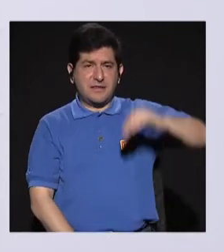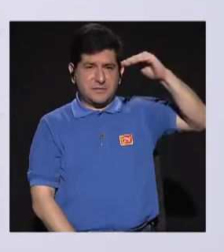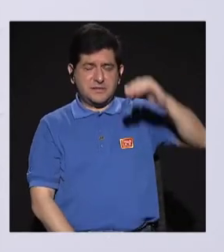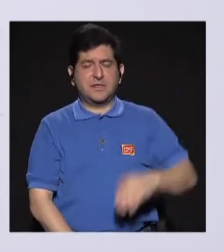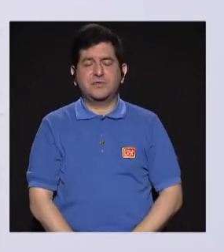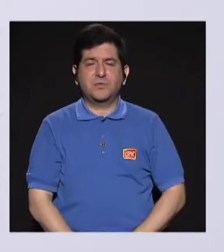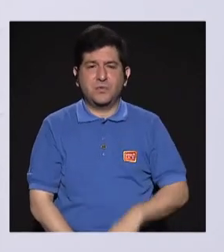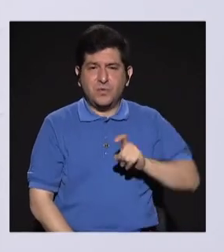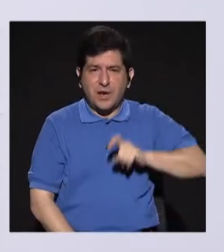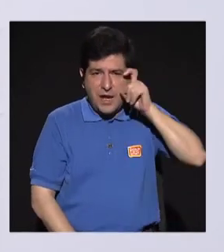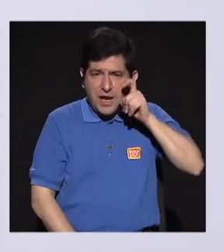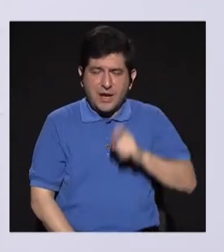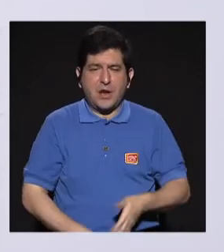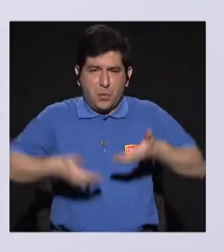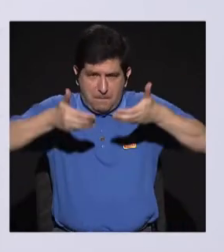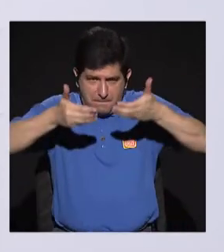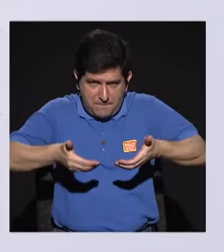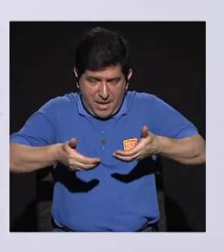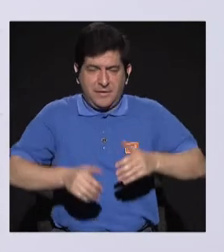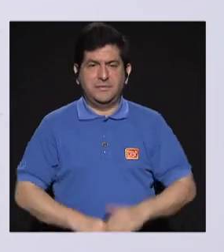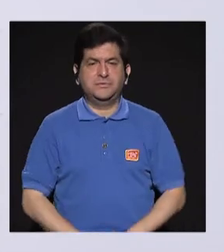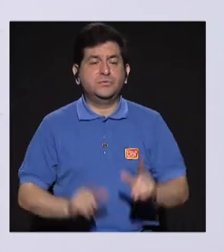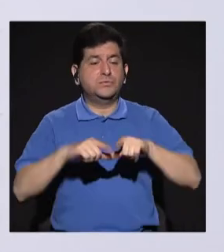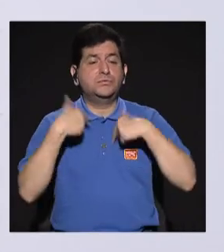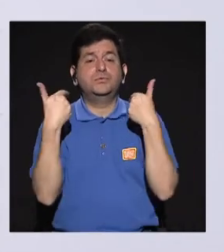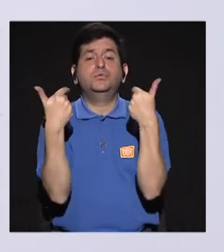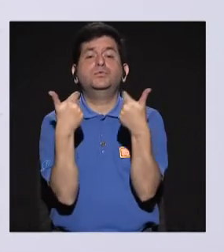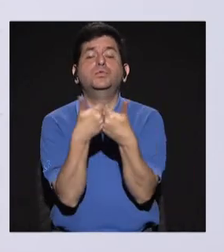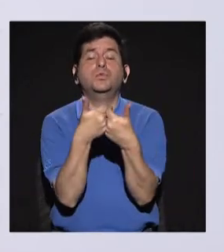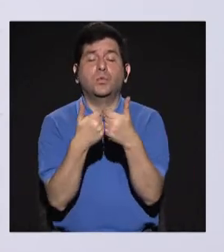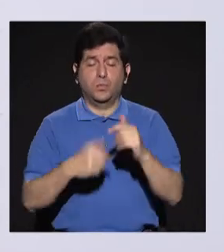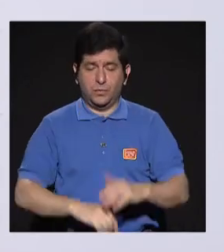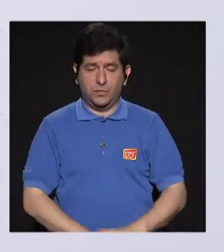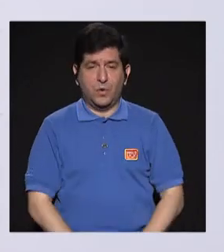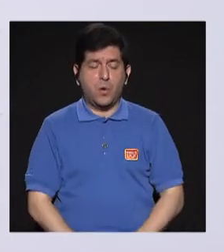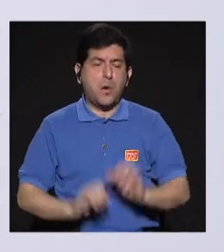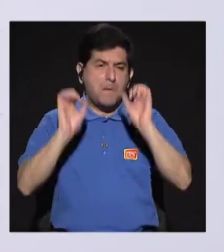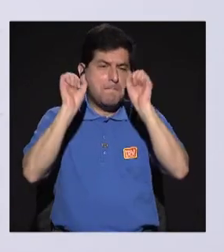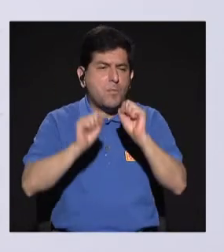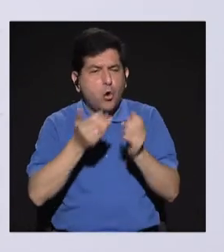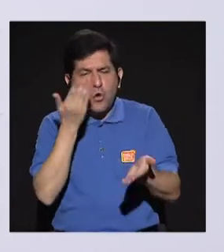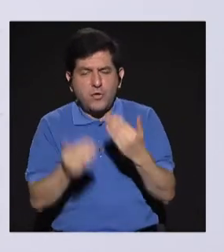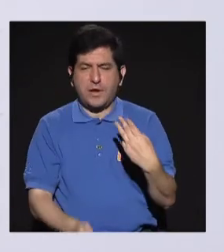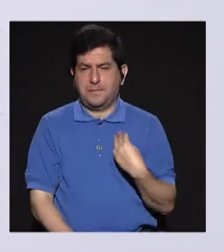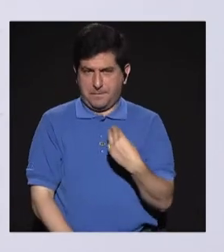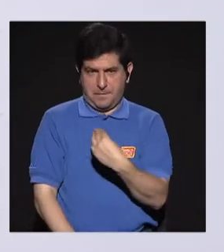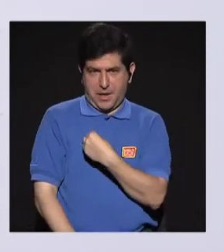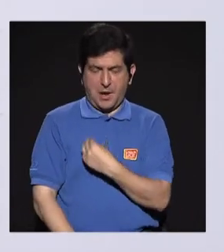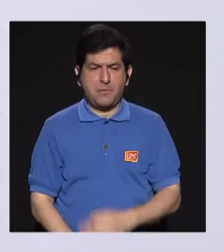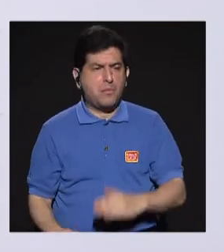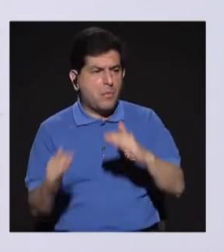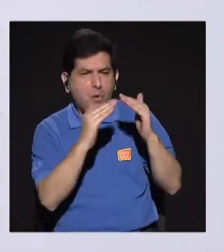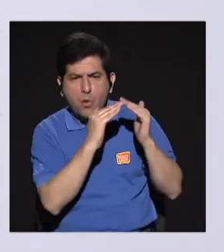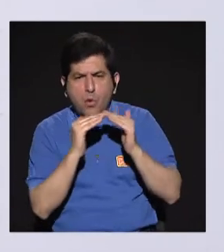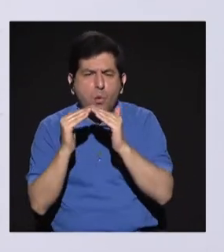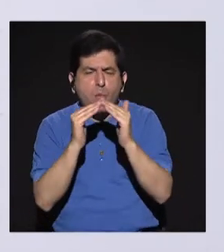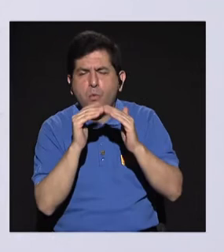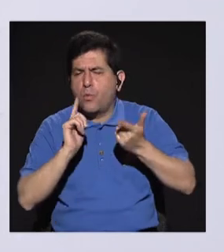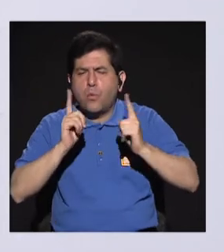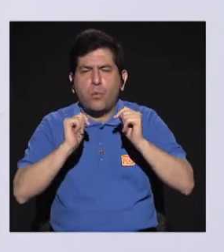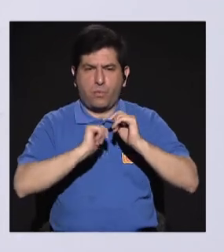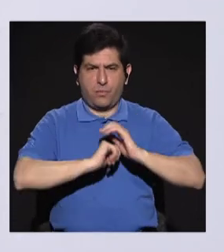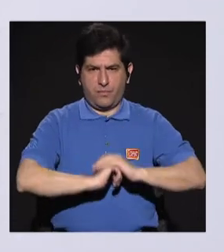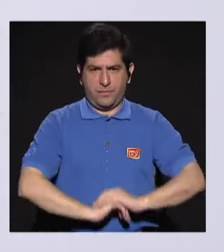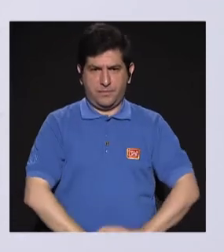el sexo ver a este a qué grupo éste pudo pertenecer verdad qué comunidad que el